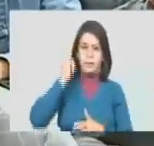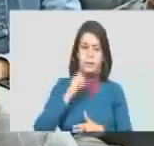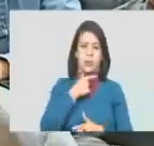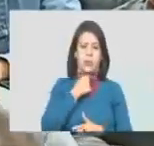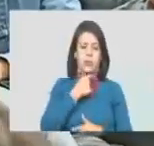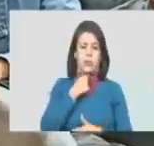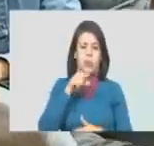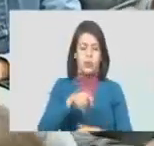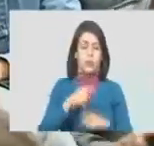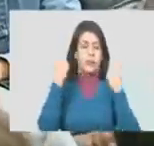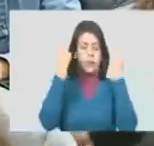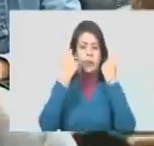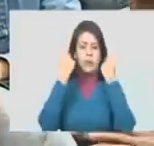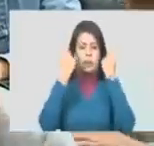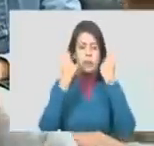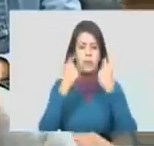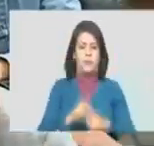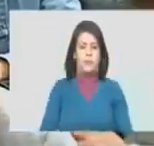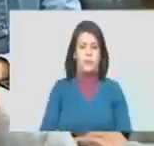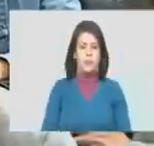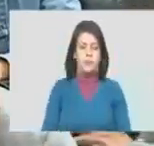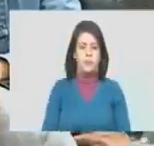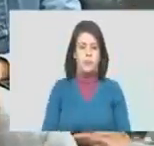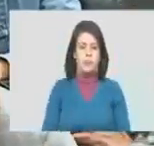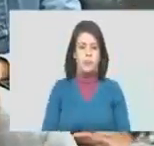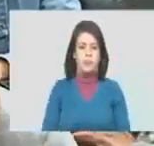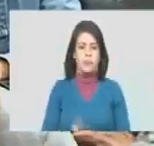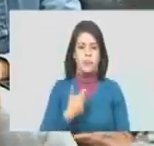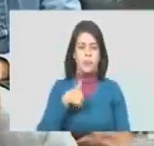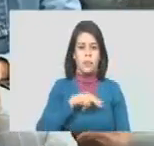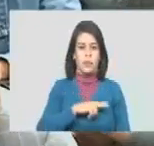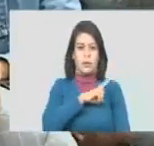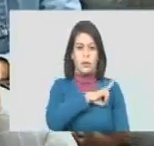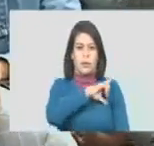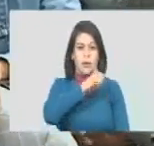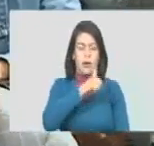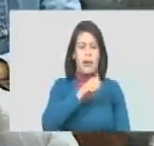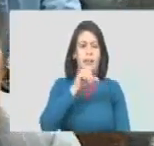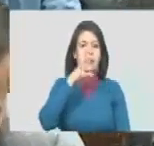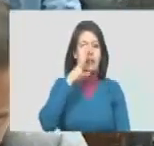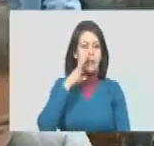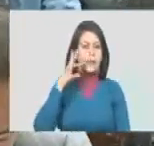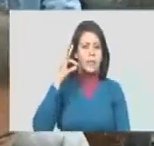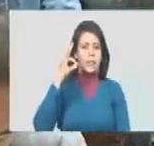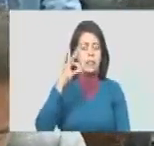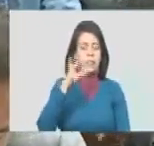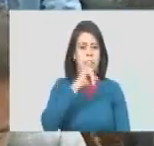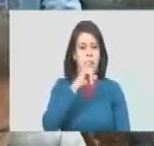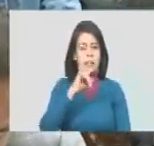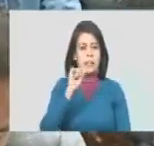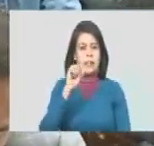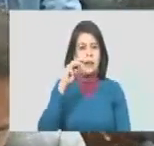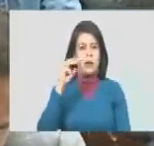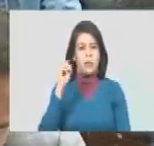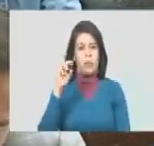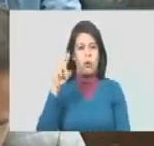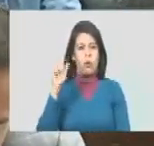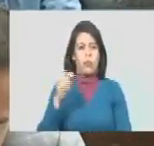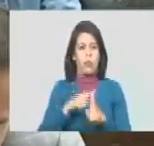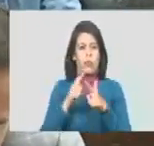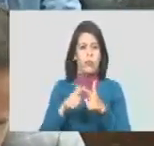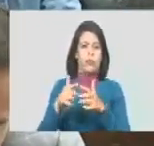en celebrar cuando nuestro general Ezequiel Zamora decretó a nuestro estado